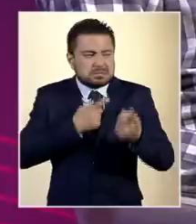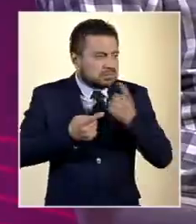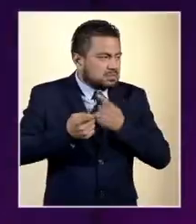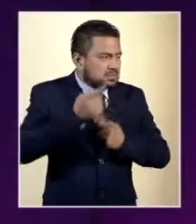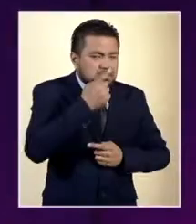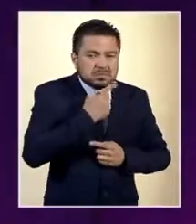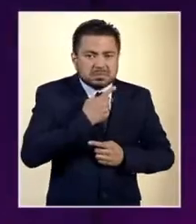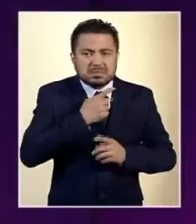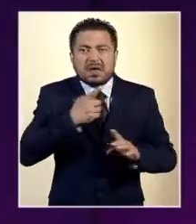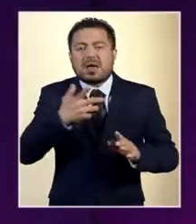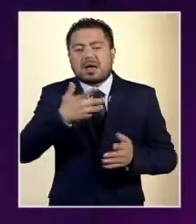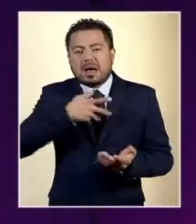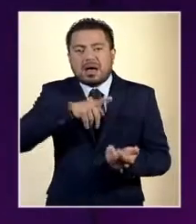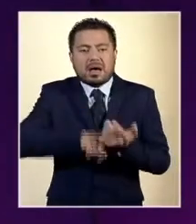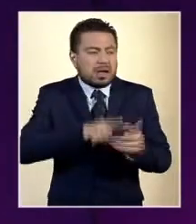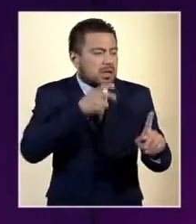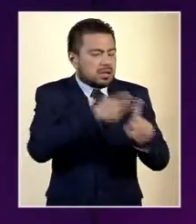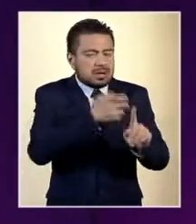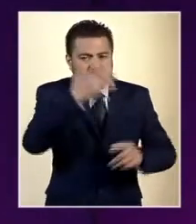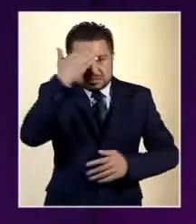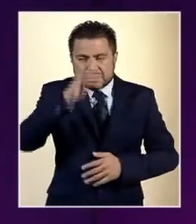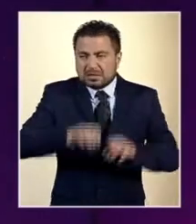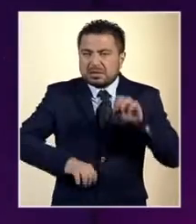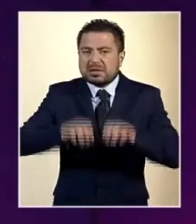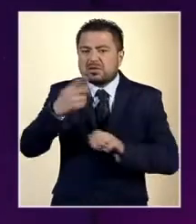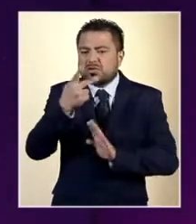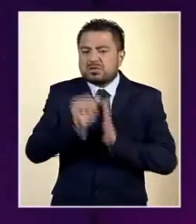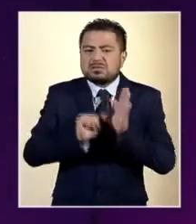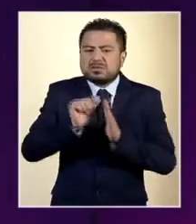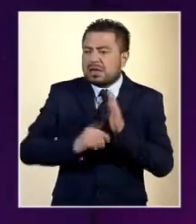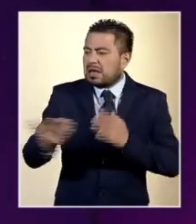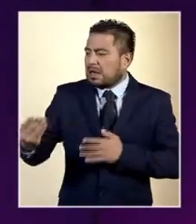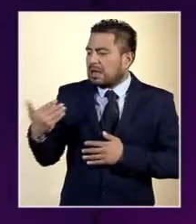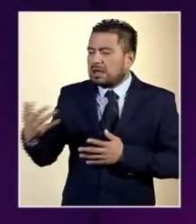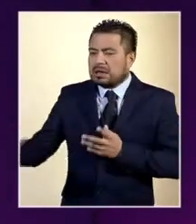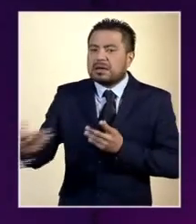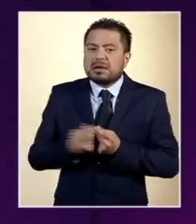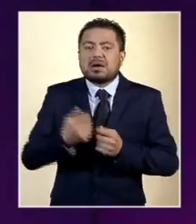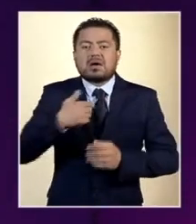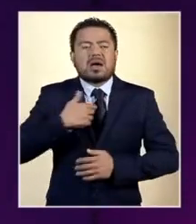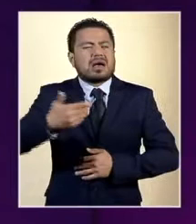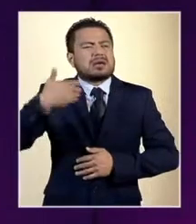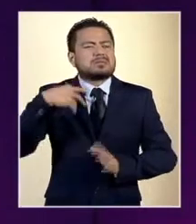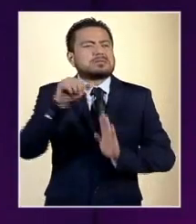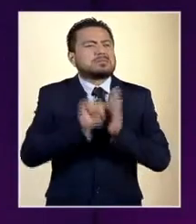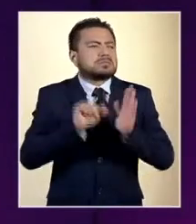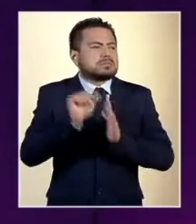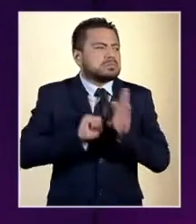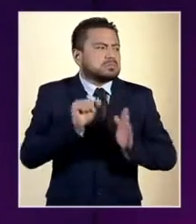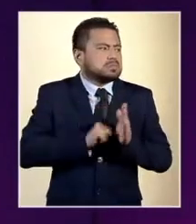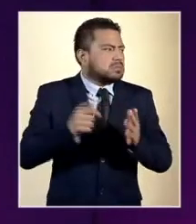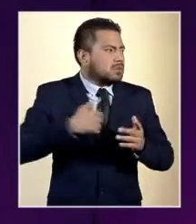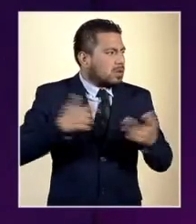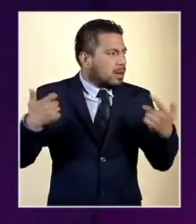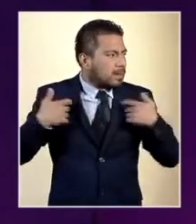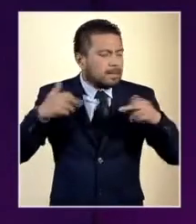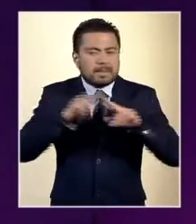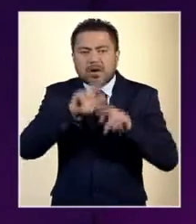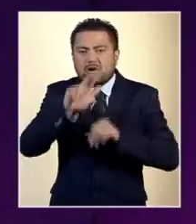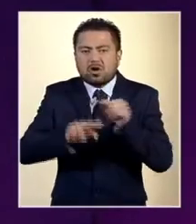ejemplo, ha habido la historia de un señor que llegó hace unos meses con nosotros y nos comentaba, yo hace unos meses, yo era profesor de la